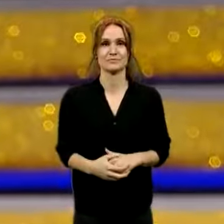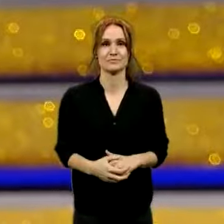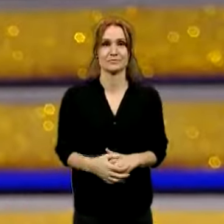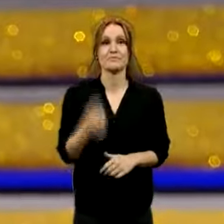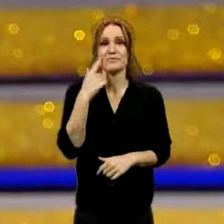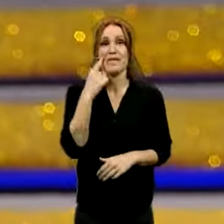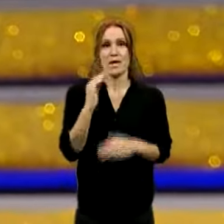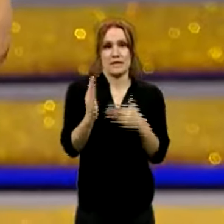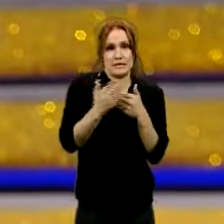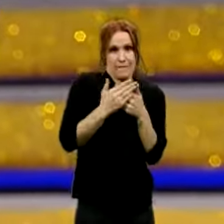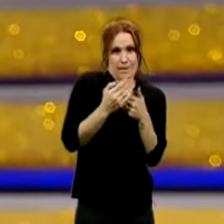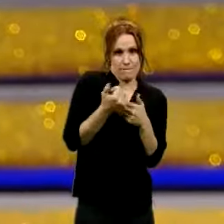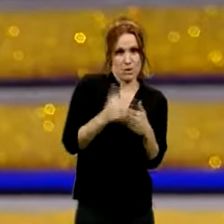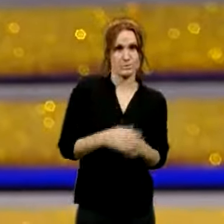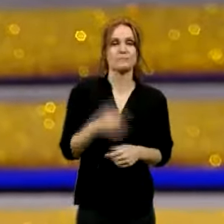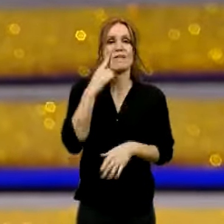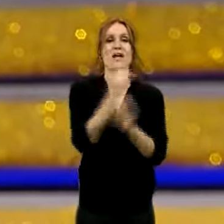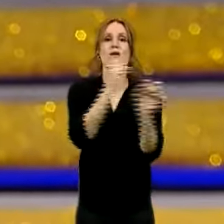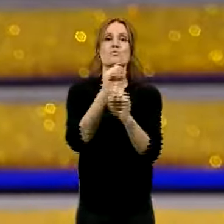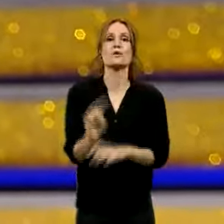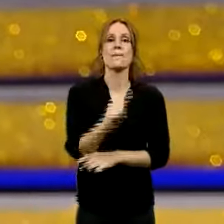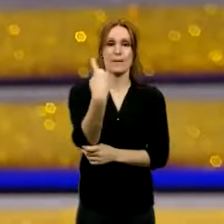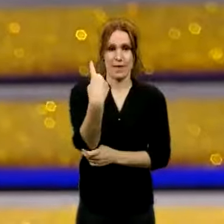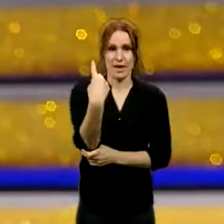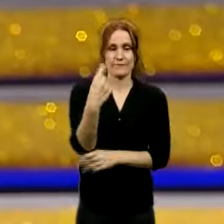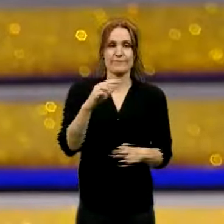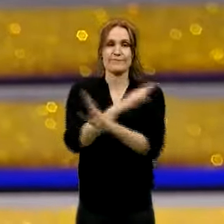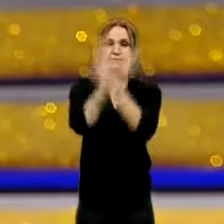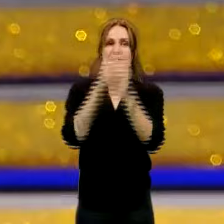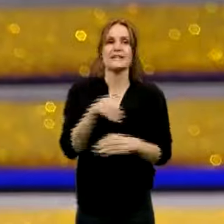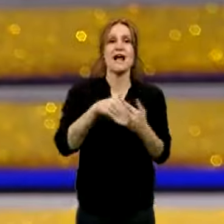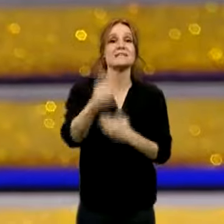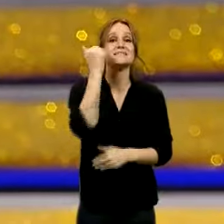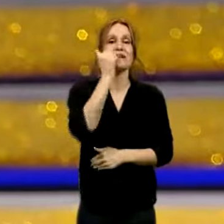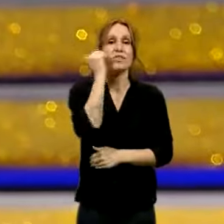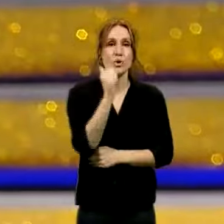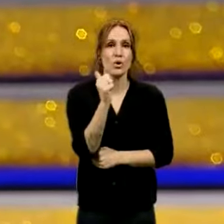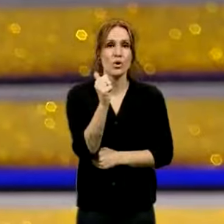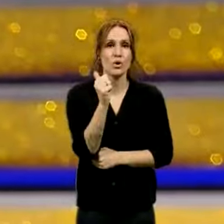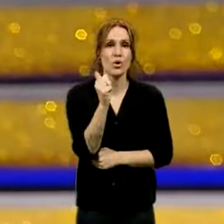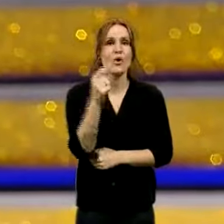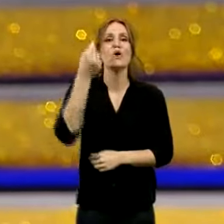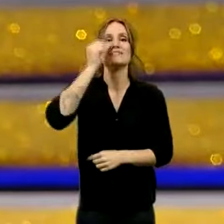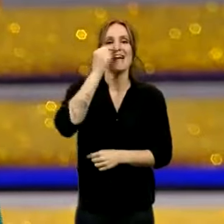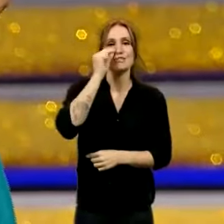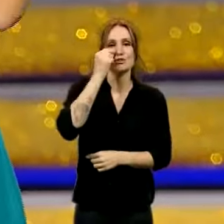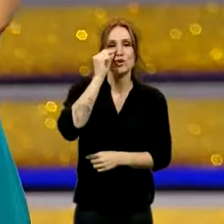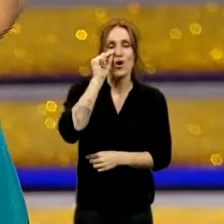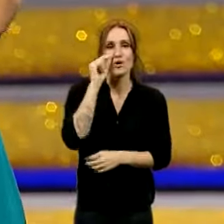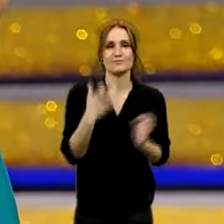poquito. Primera murga que pasa a la gran final del sábado. ¡Legañoso!